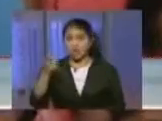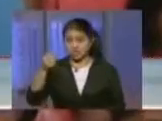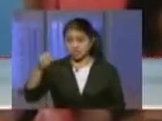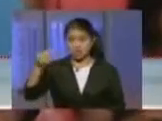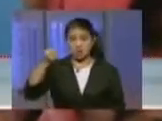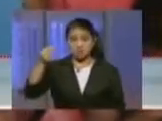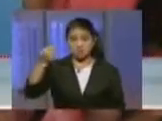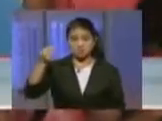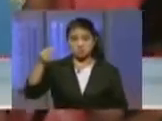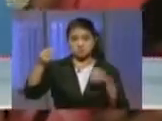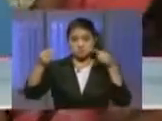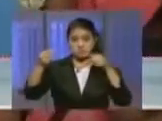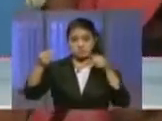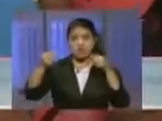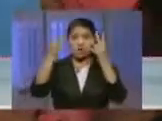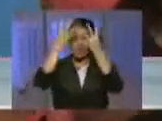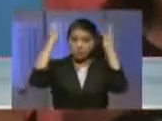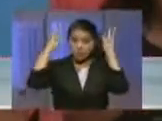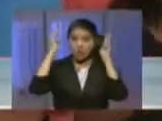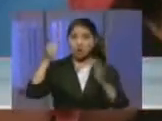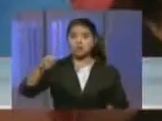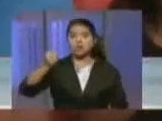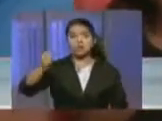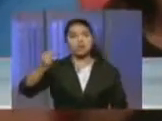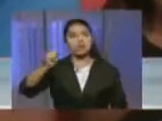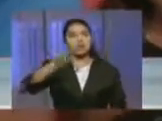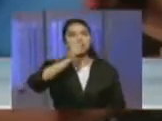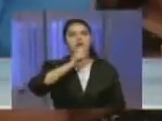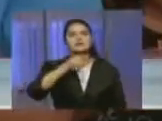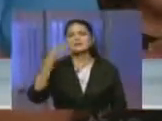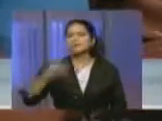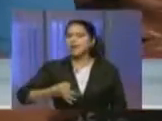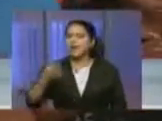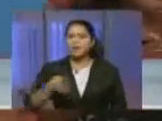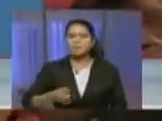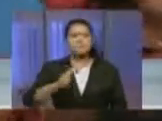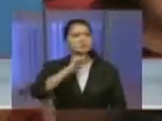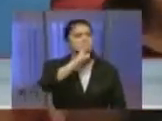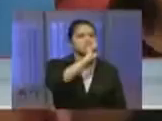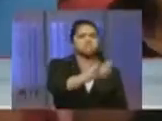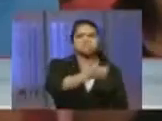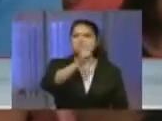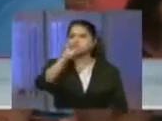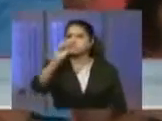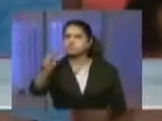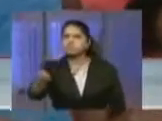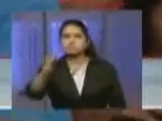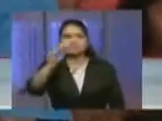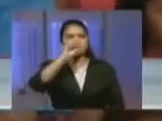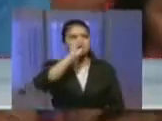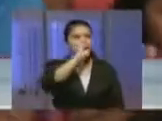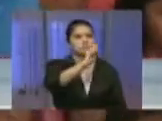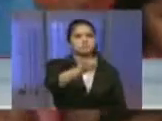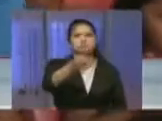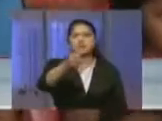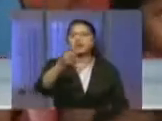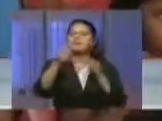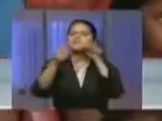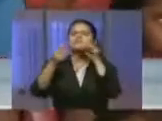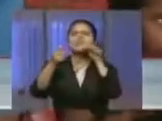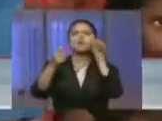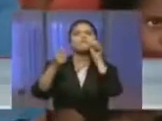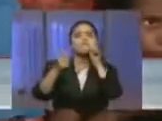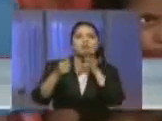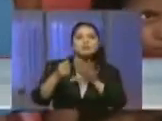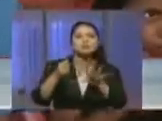chamanes religiosos bastoncito que se maneja siempre para la gente religioso que bendice el